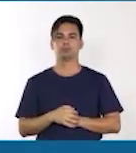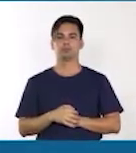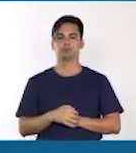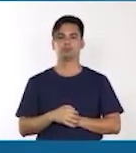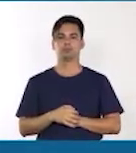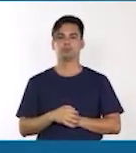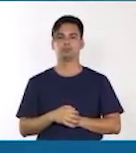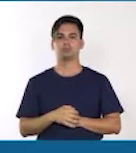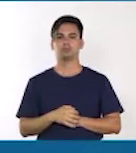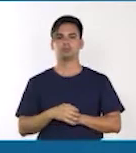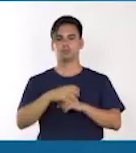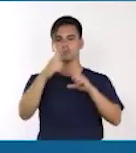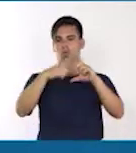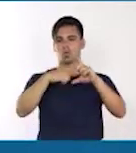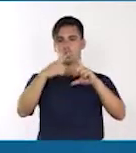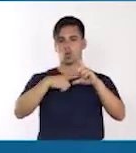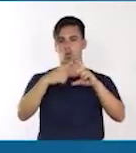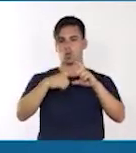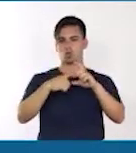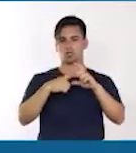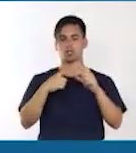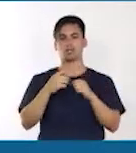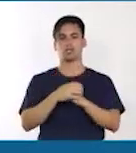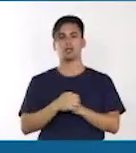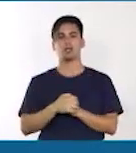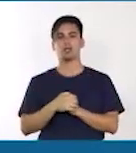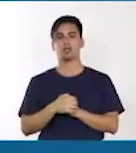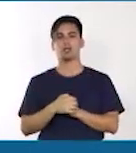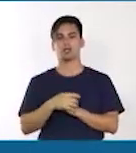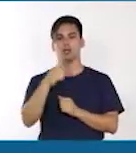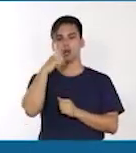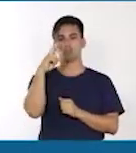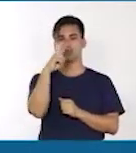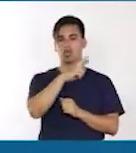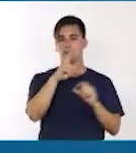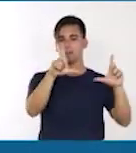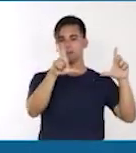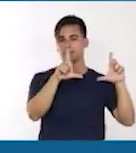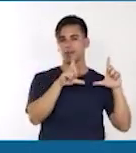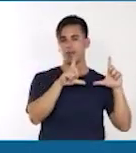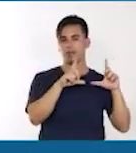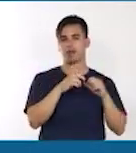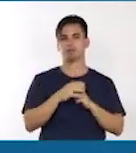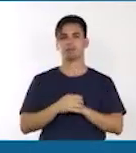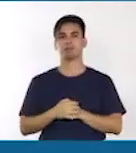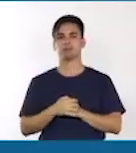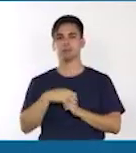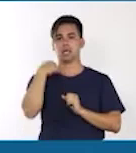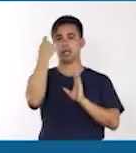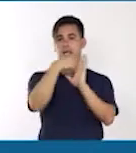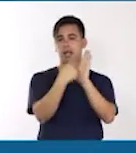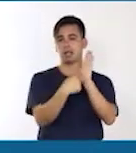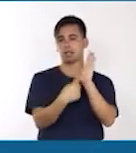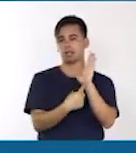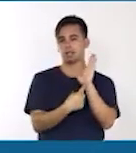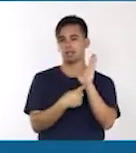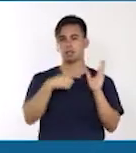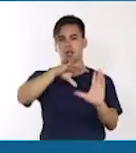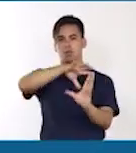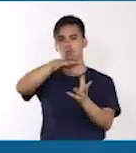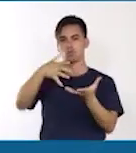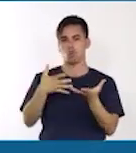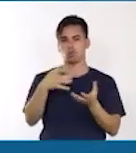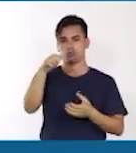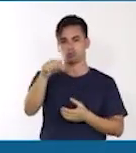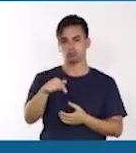entrecruzan con los contenidos de la unidad 6. Así tenemos en pantalla que en la unidad 4 se trabajaron las